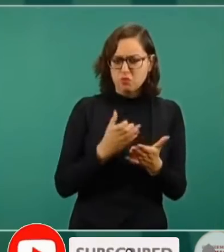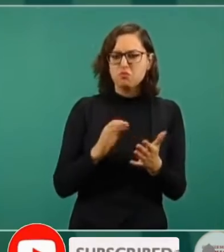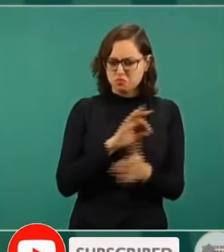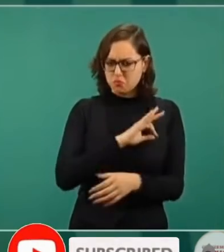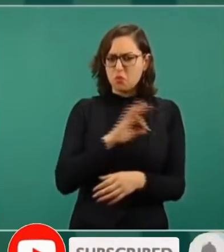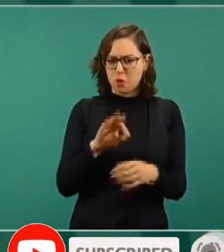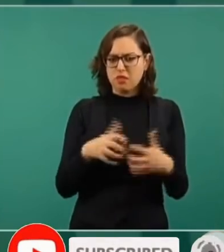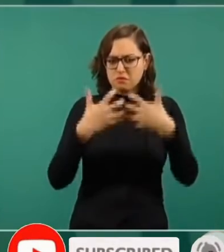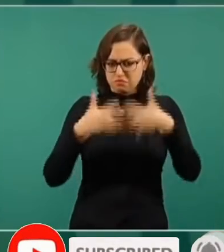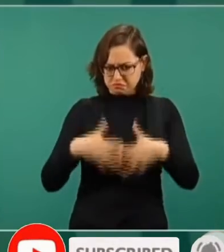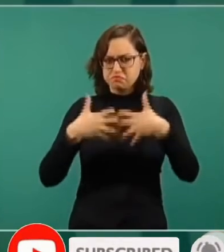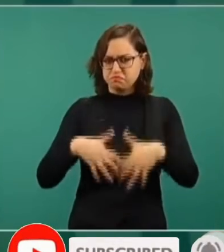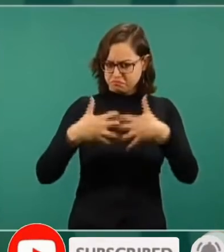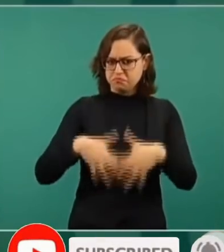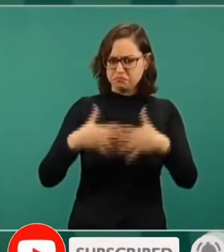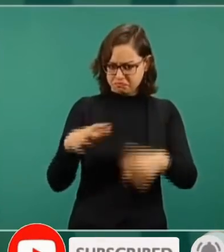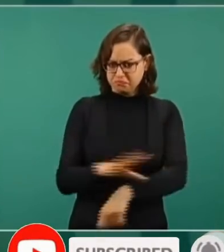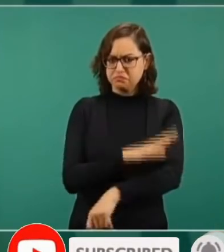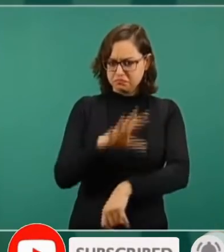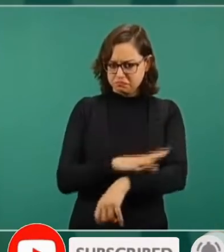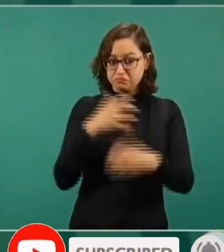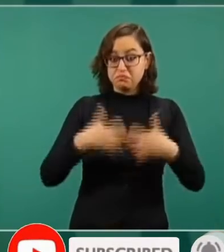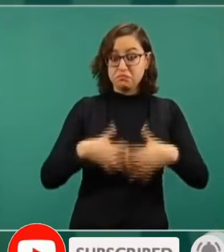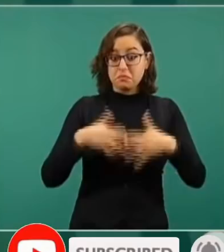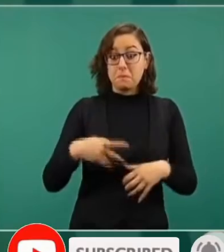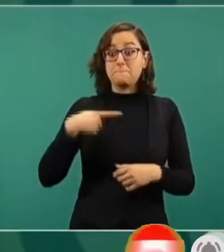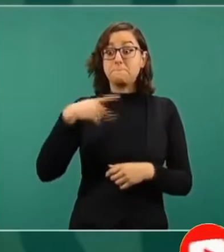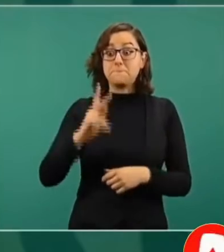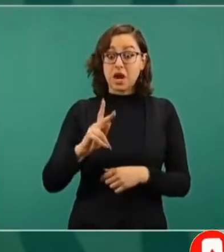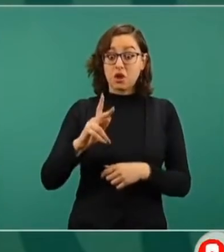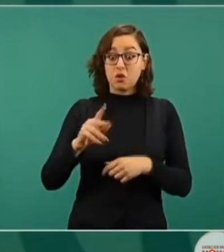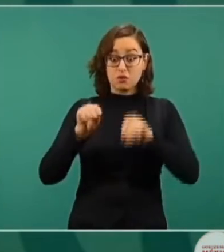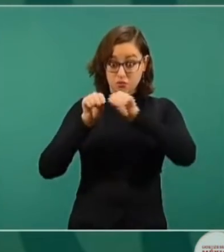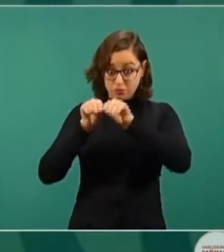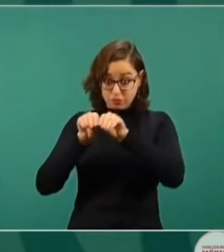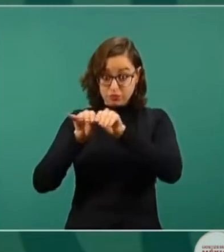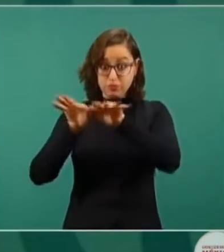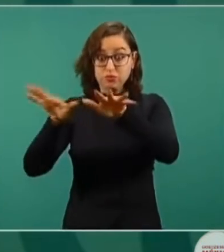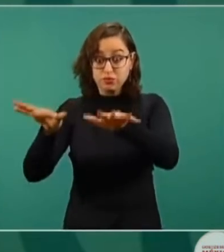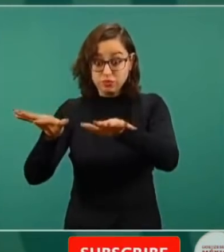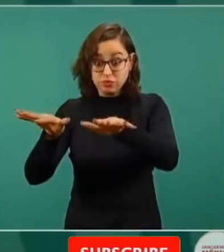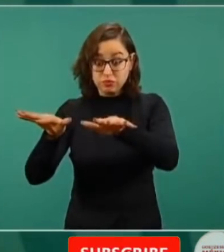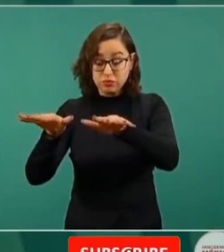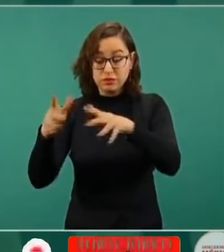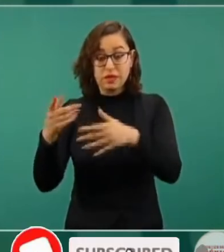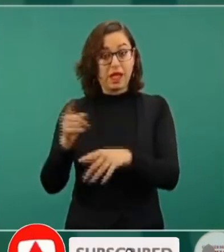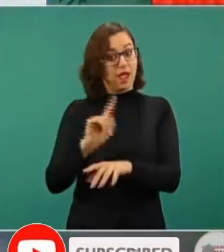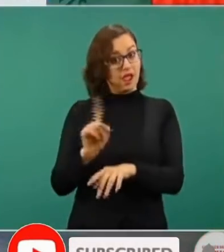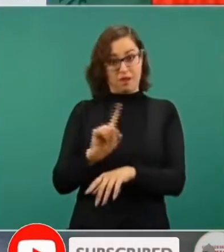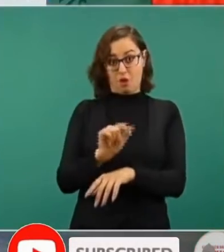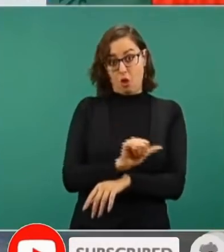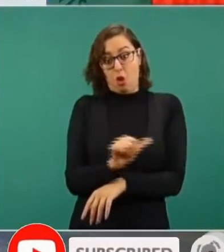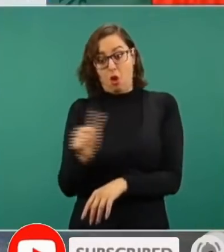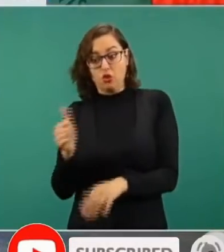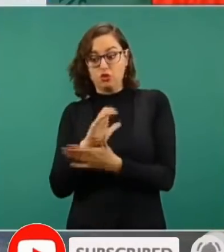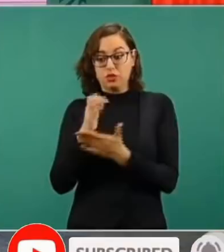la central de la CFE tenía que ofrecer la energía a un costo al SENACE, que es el que sube la electricidad